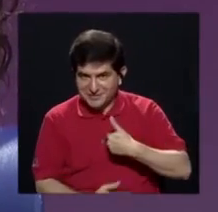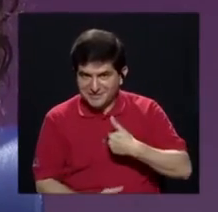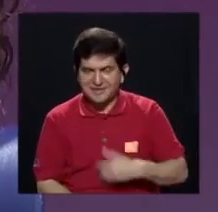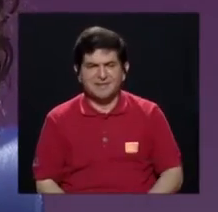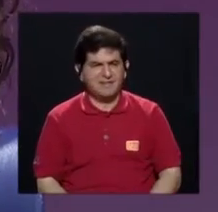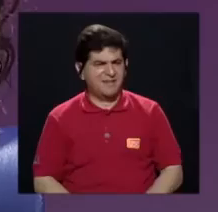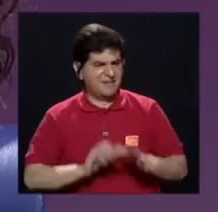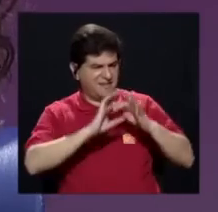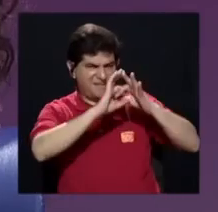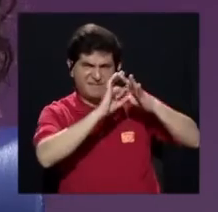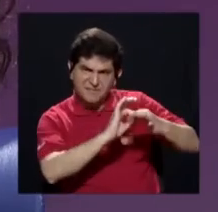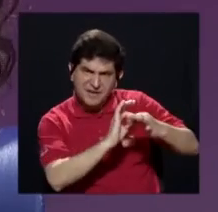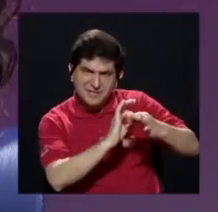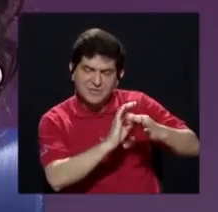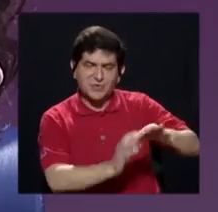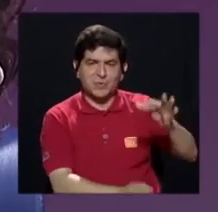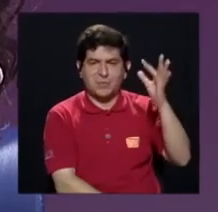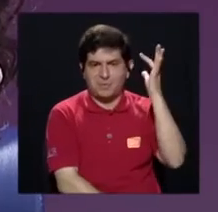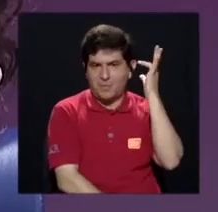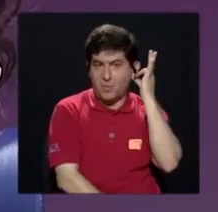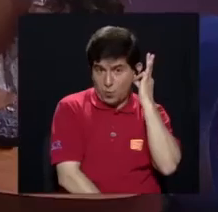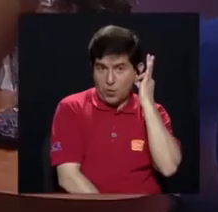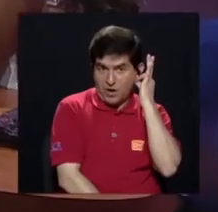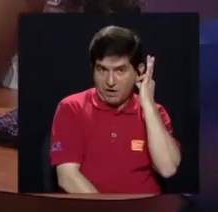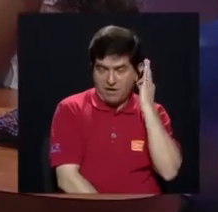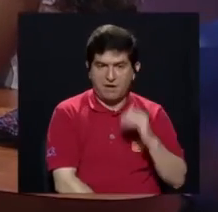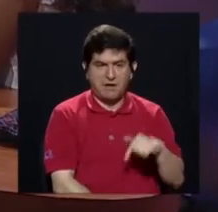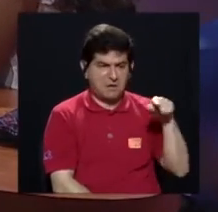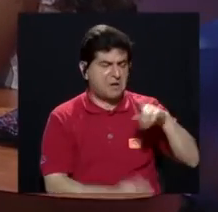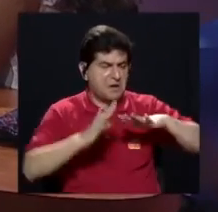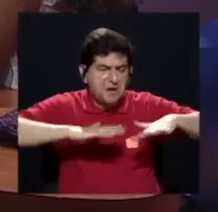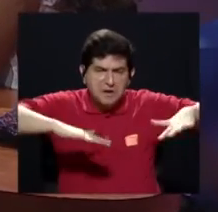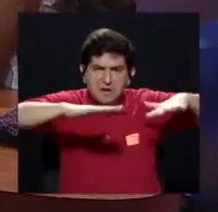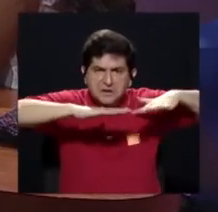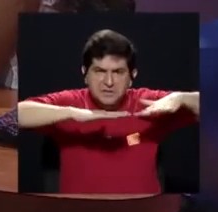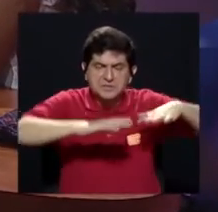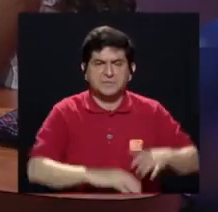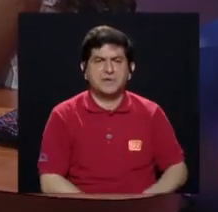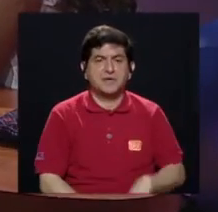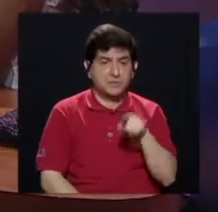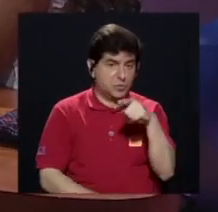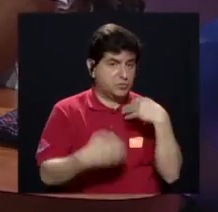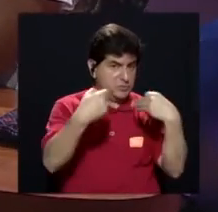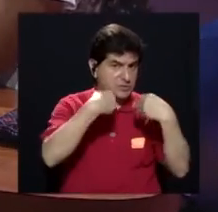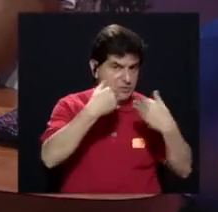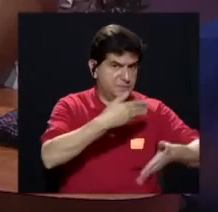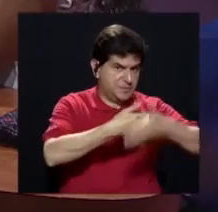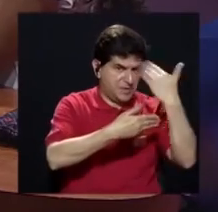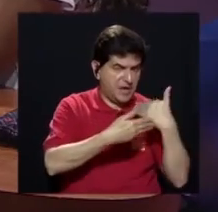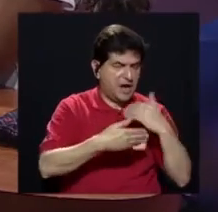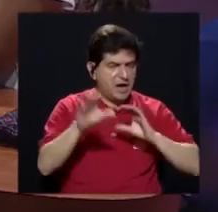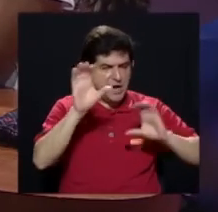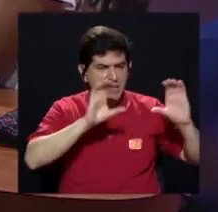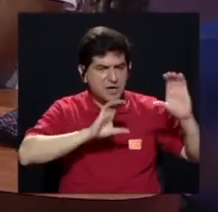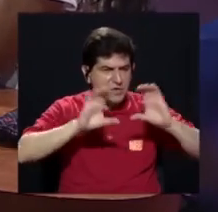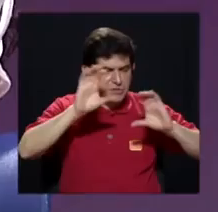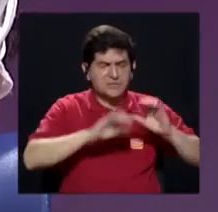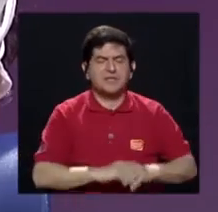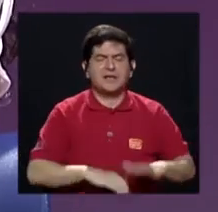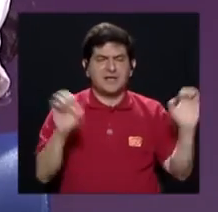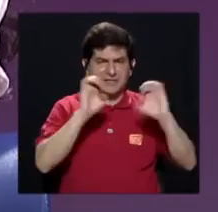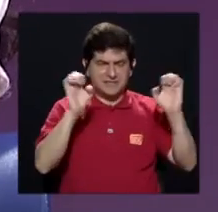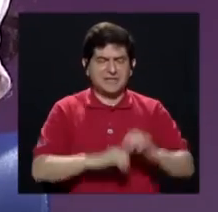¿cómo relacionamos la mujer en estos ámbitos que nos has estado hablando de ciencias energéticas,